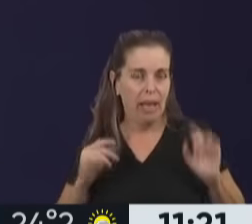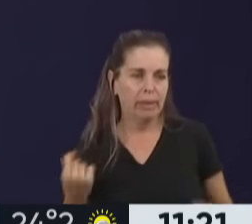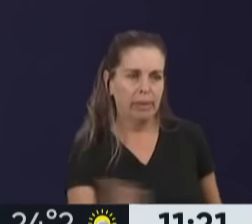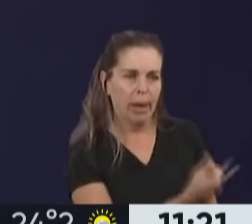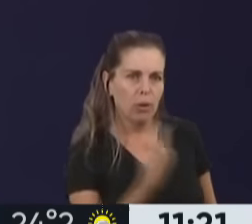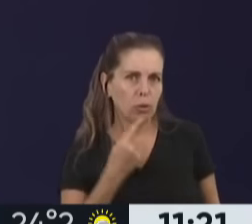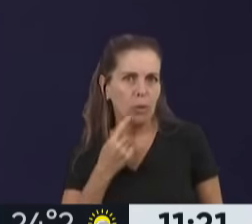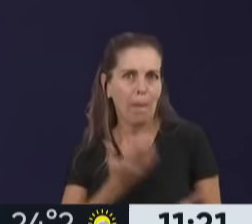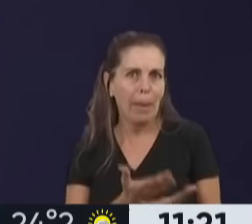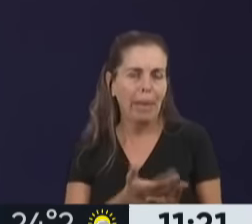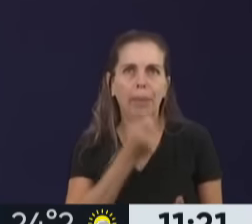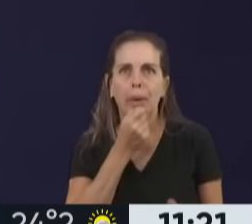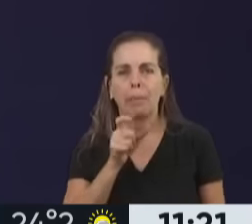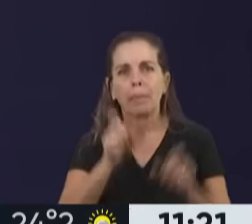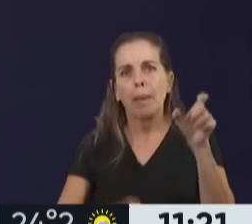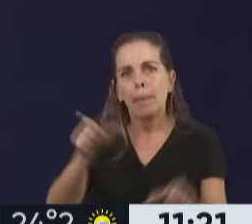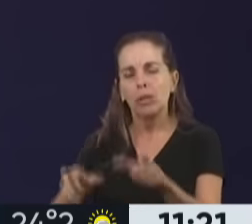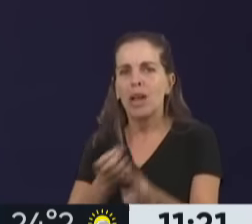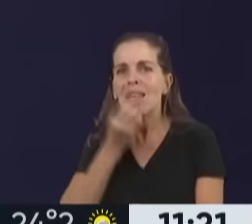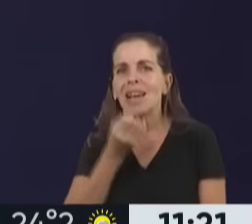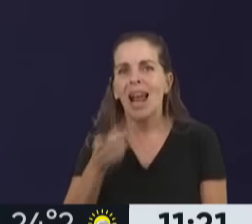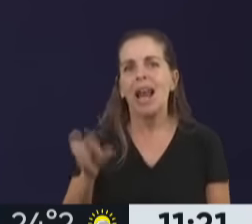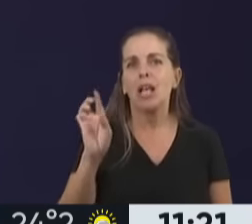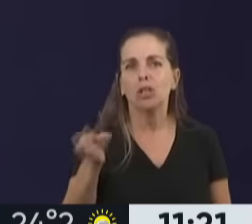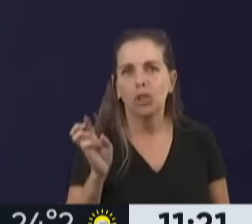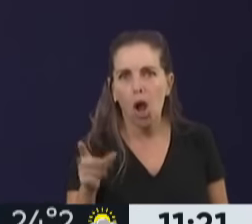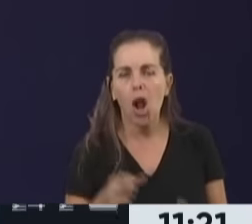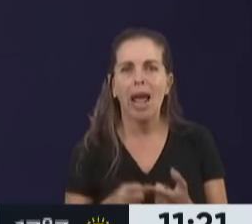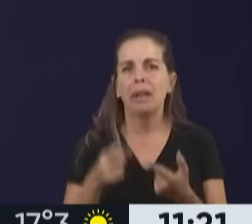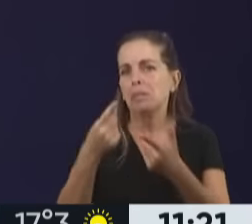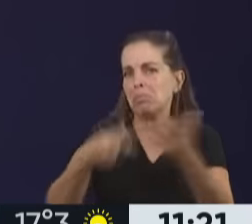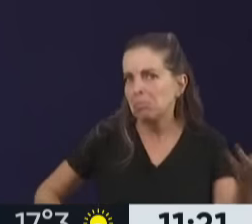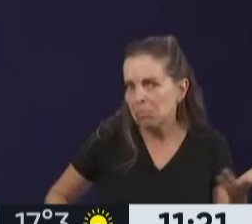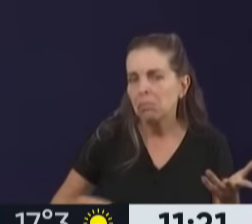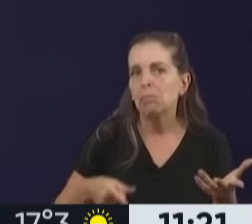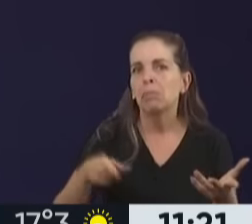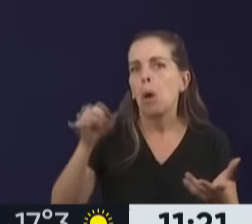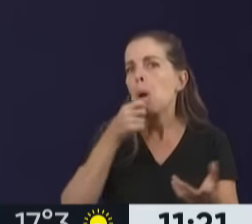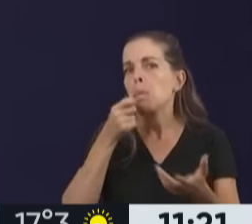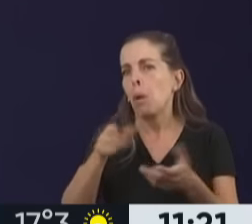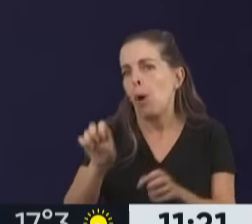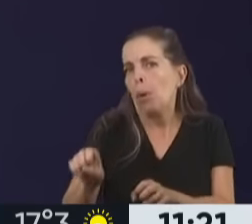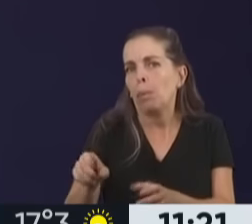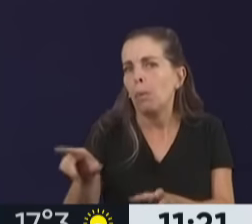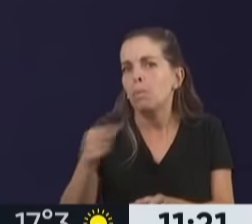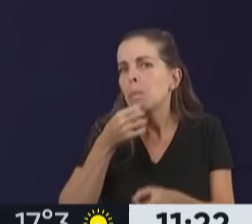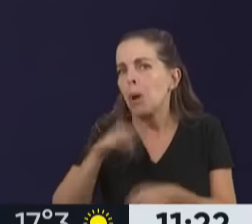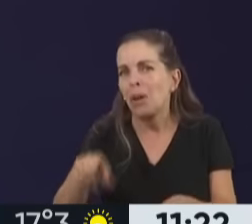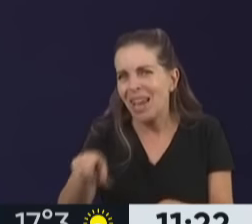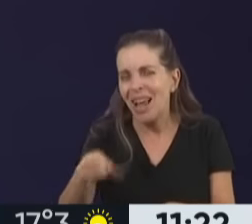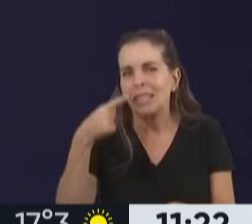blanqueo con una exteriorización de de activos o con el título que vos le quieras poner